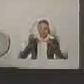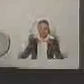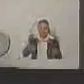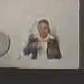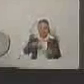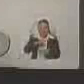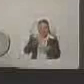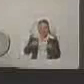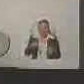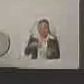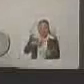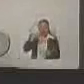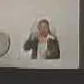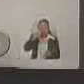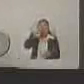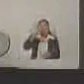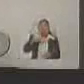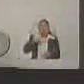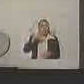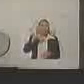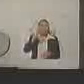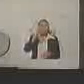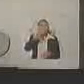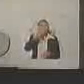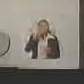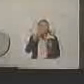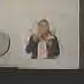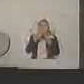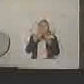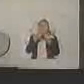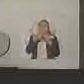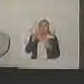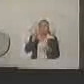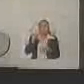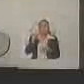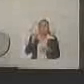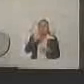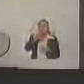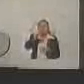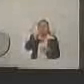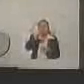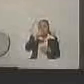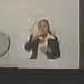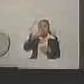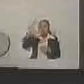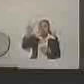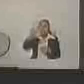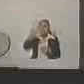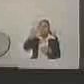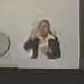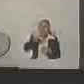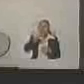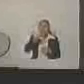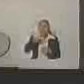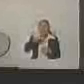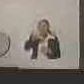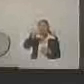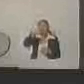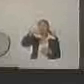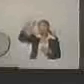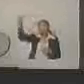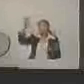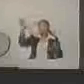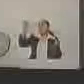quedar callada. 10 segundos. El día que tú denuncies cualquier acto de corrupción, te acompañaré. No te diré que vayas y que presentes